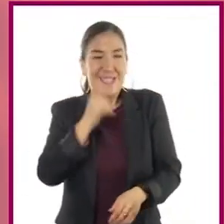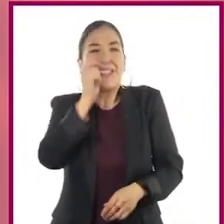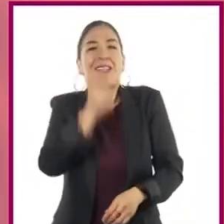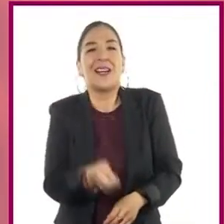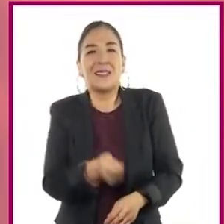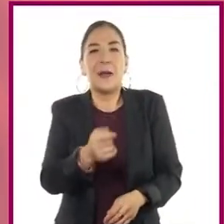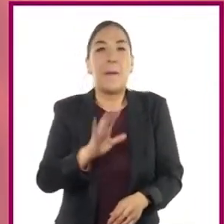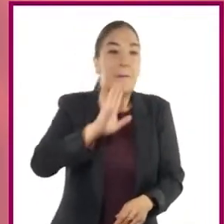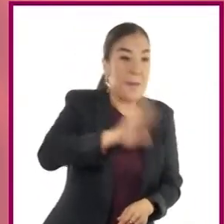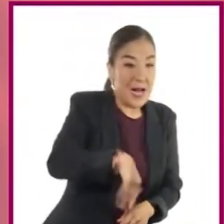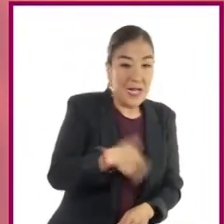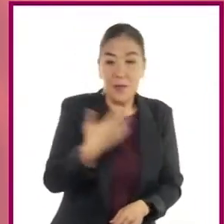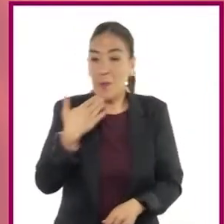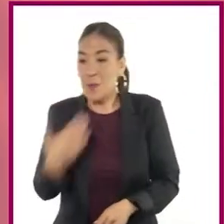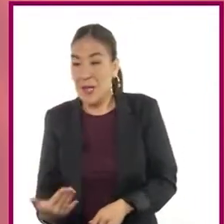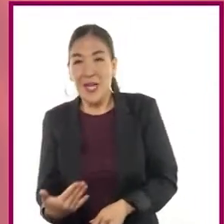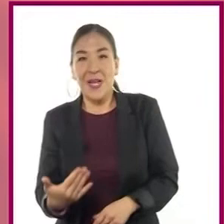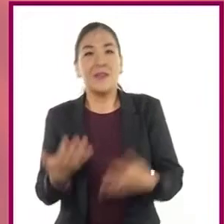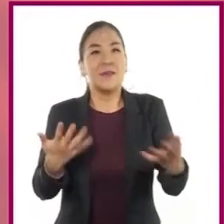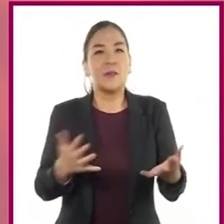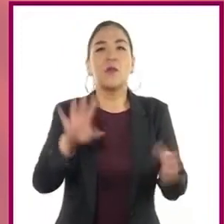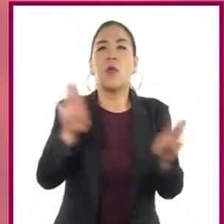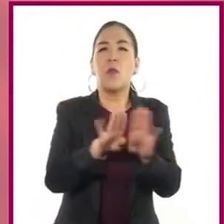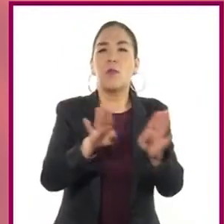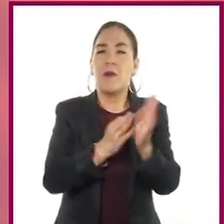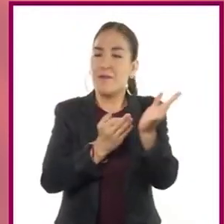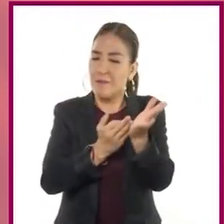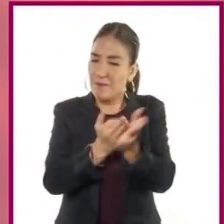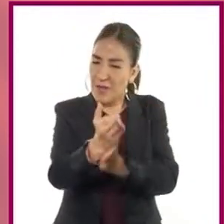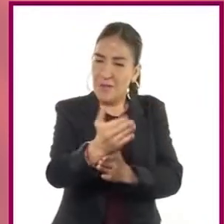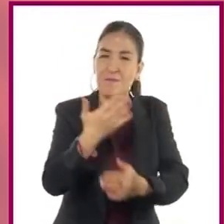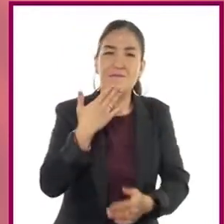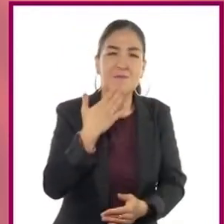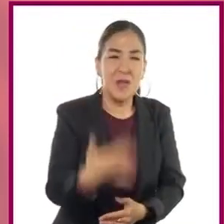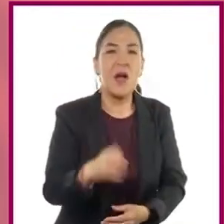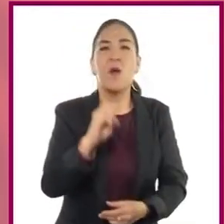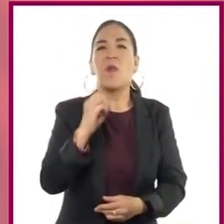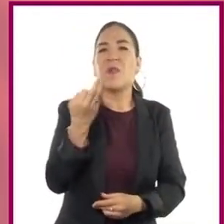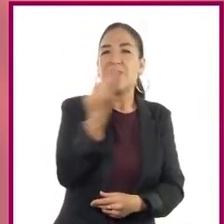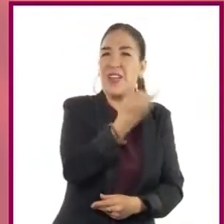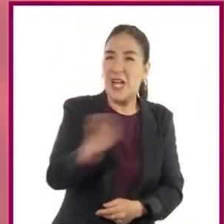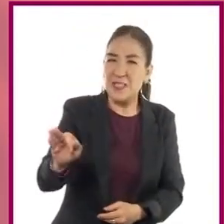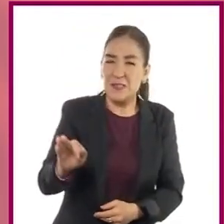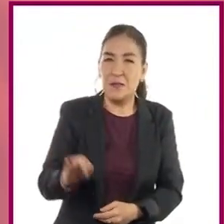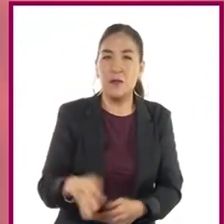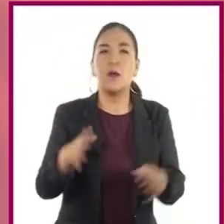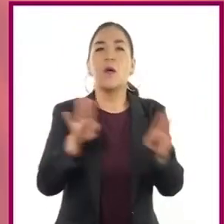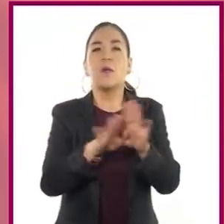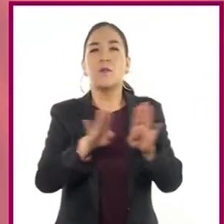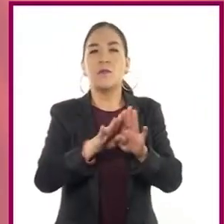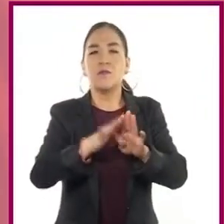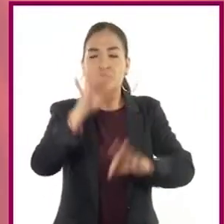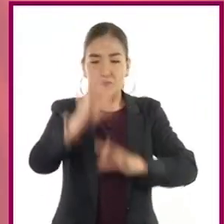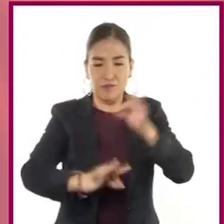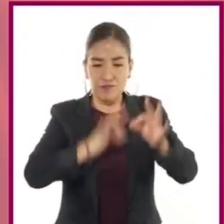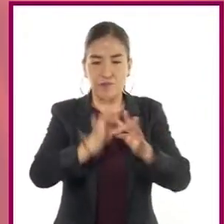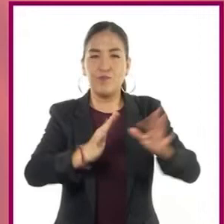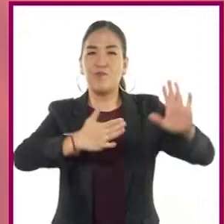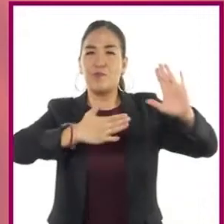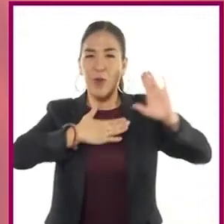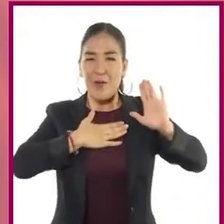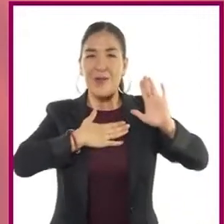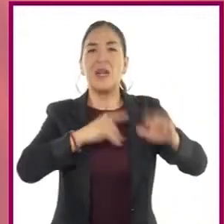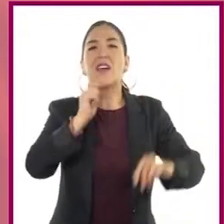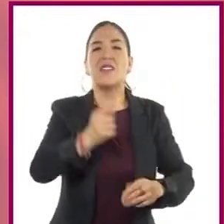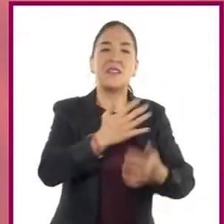el bien y el mal, la lealtad y la traición, la promesa y el compromiso, el amor y